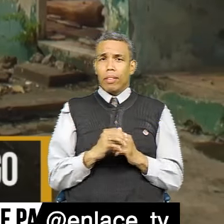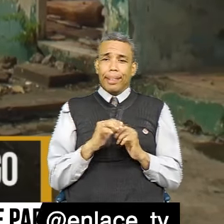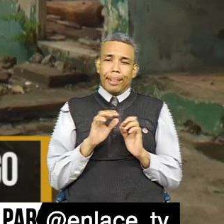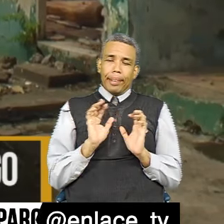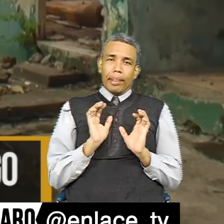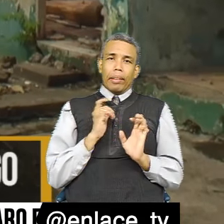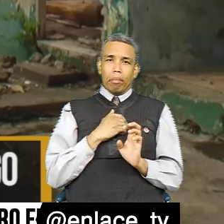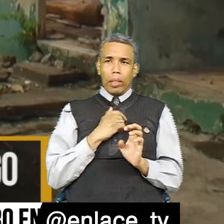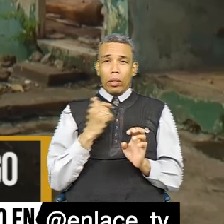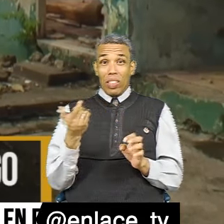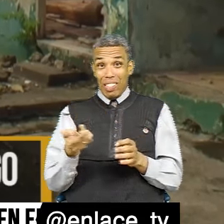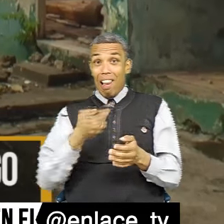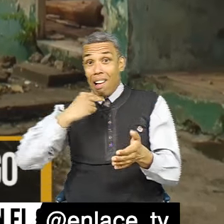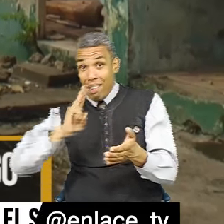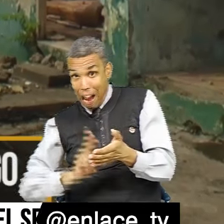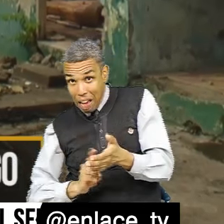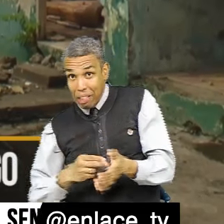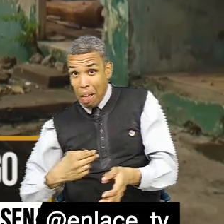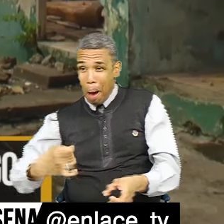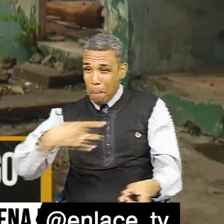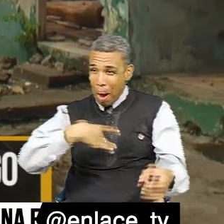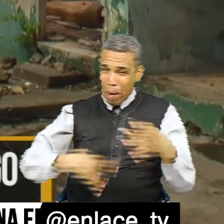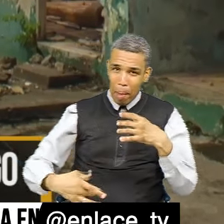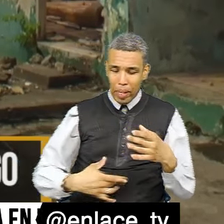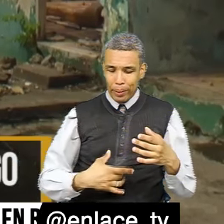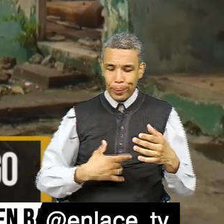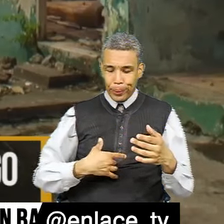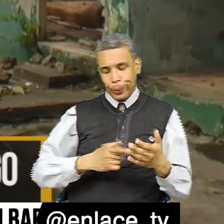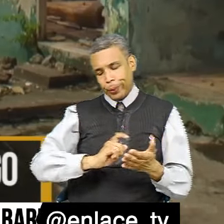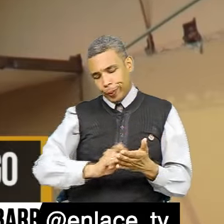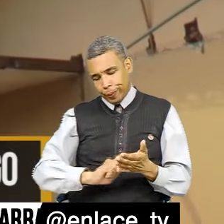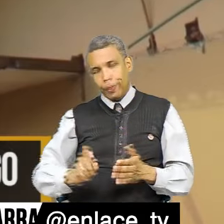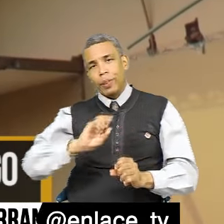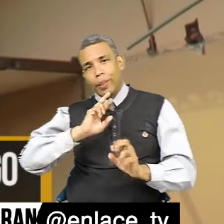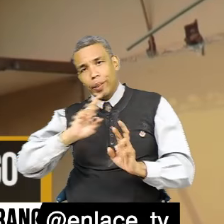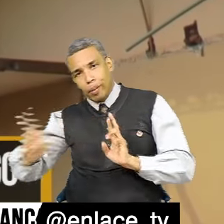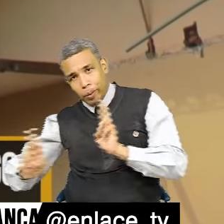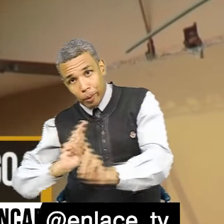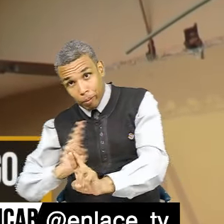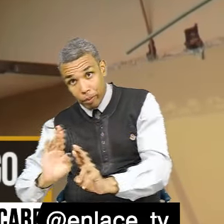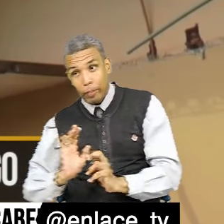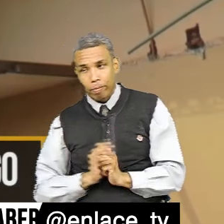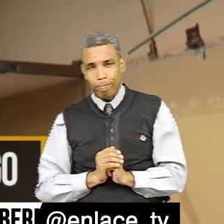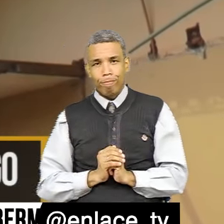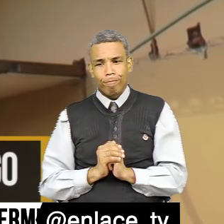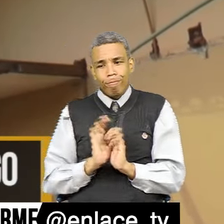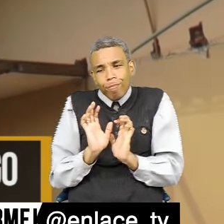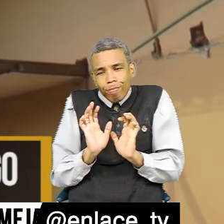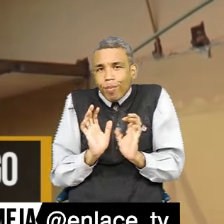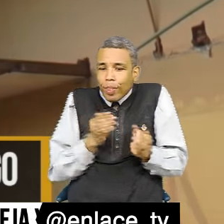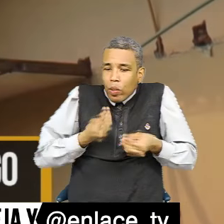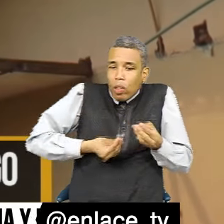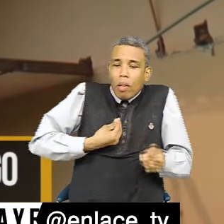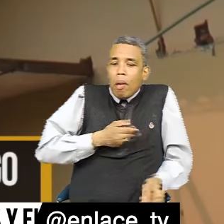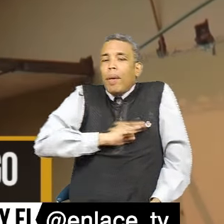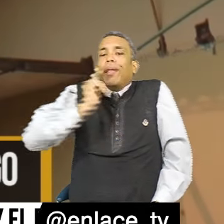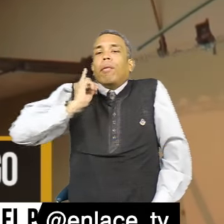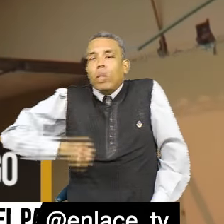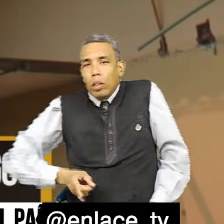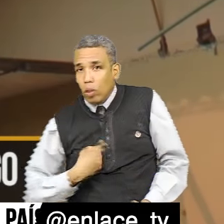los oficios. Empecemos por recordar que esta escuela tiene una resolución de cierre por estar en zona de